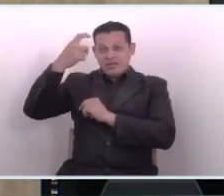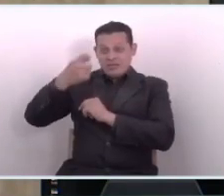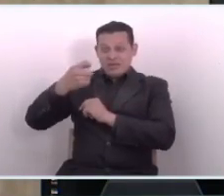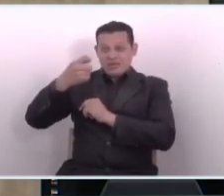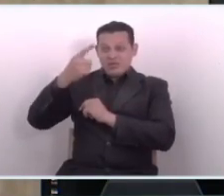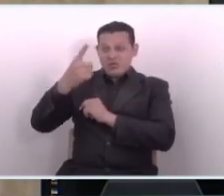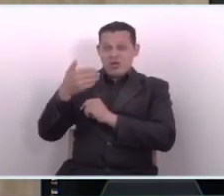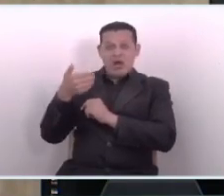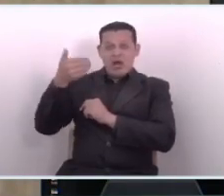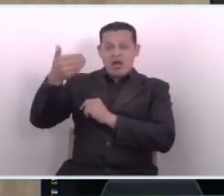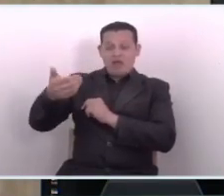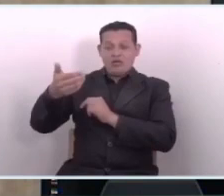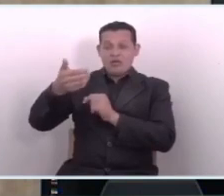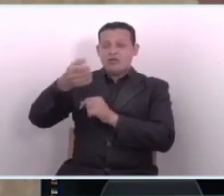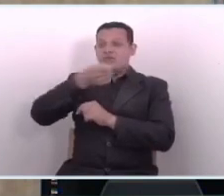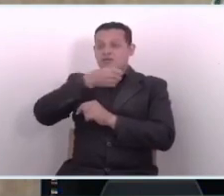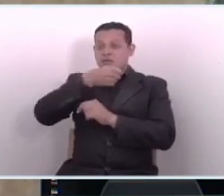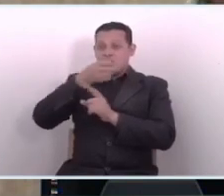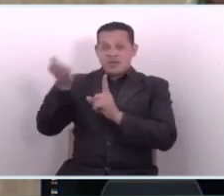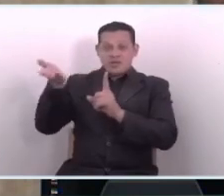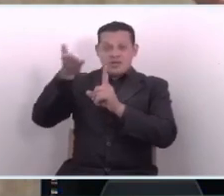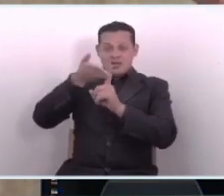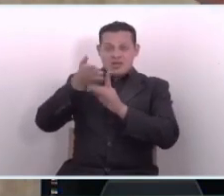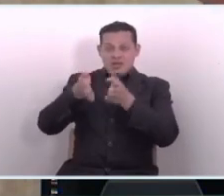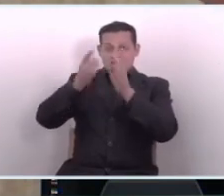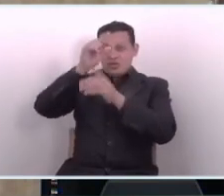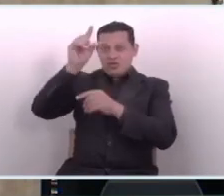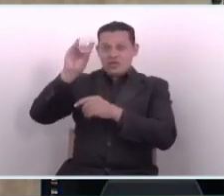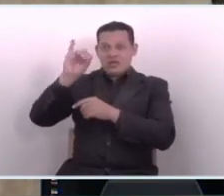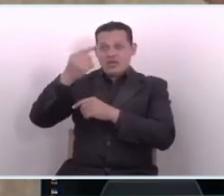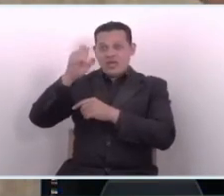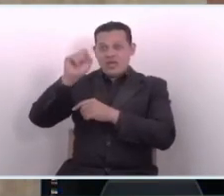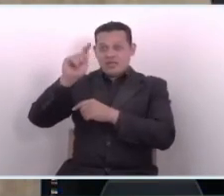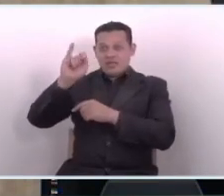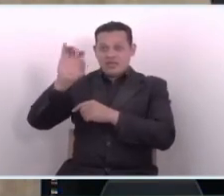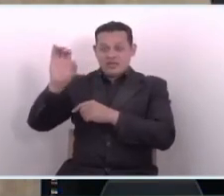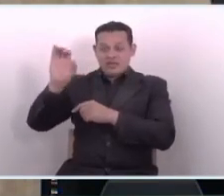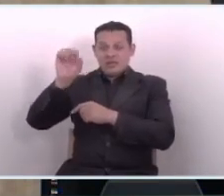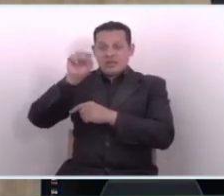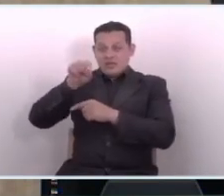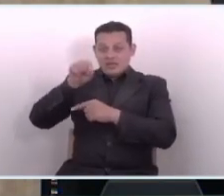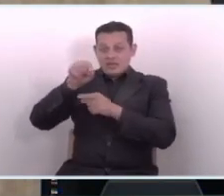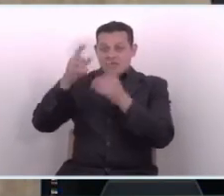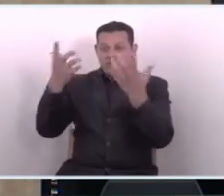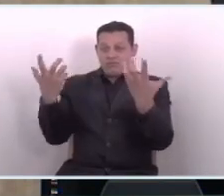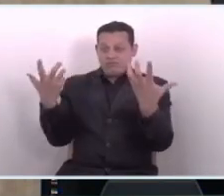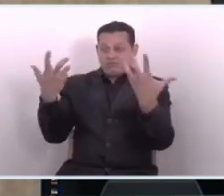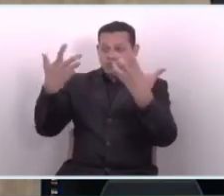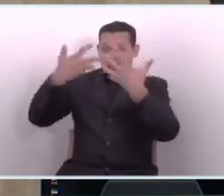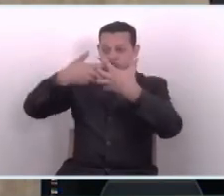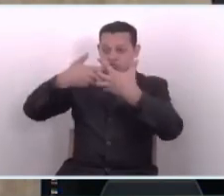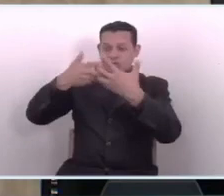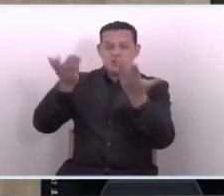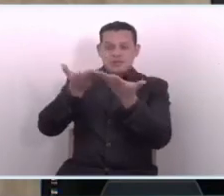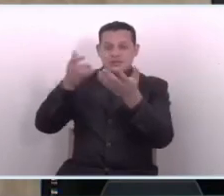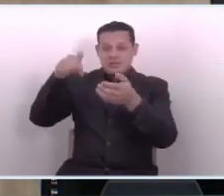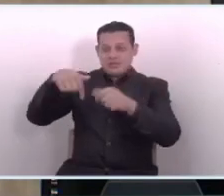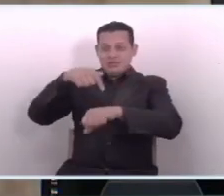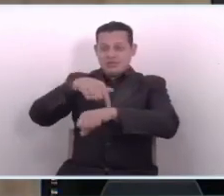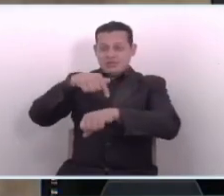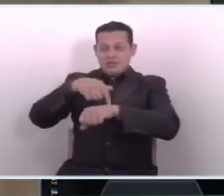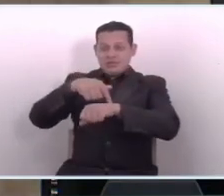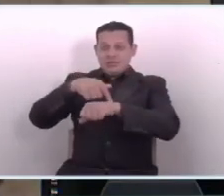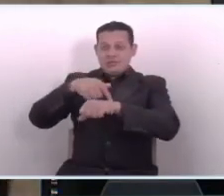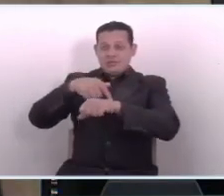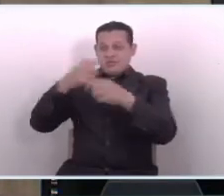y anuales con los datos que le da la DIGESTIC. Esto, la fusión que se hará en este momento, porque básicamente es